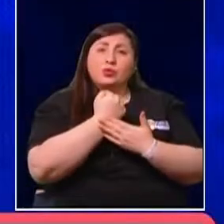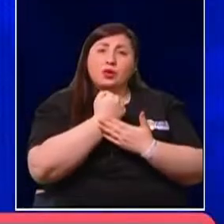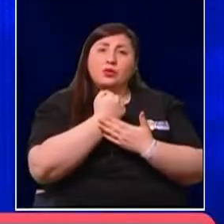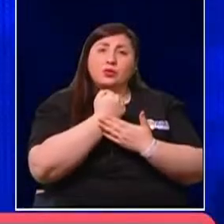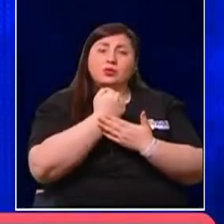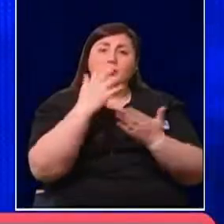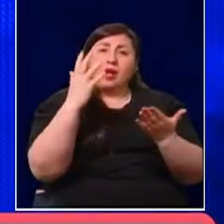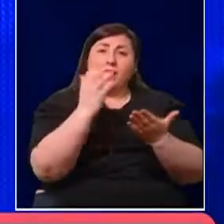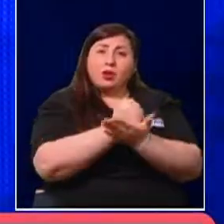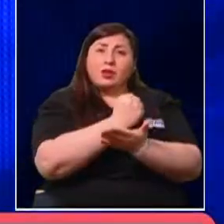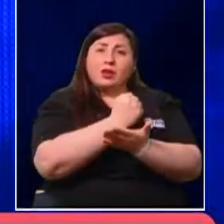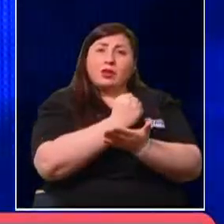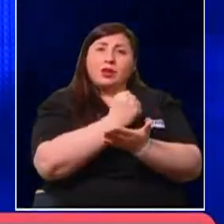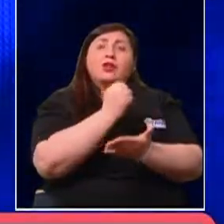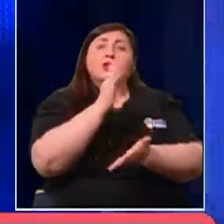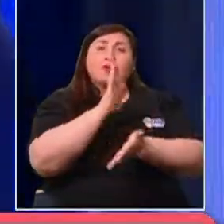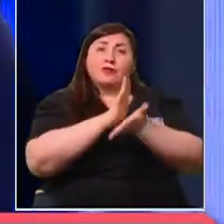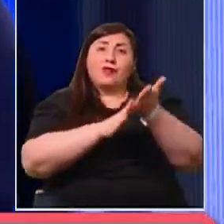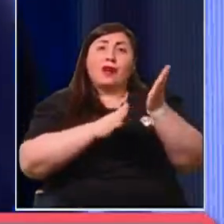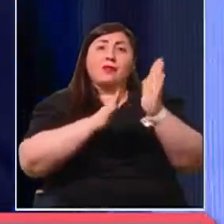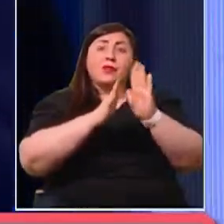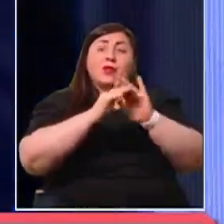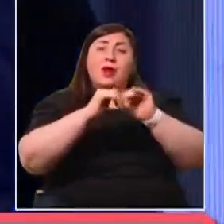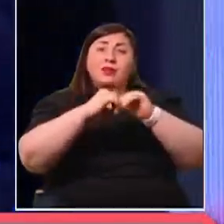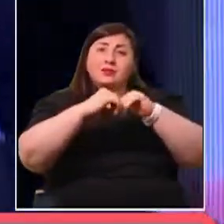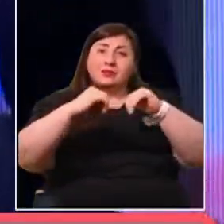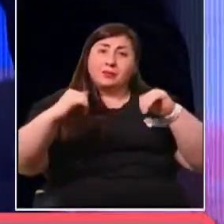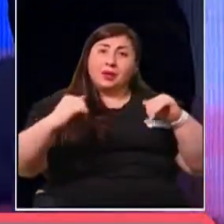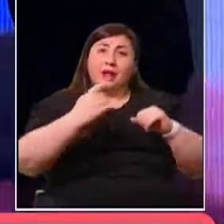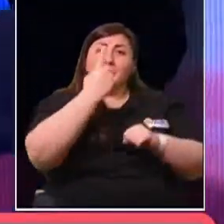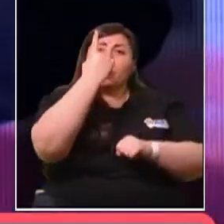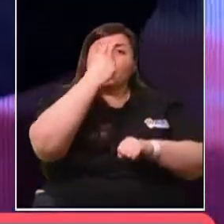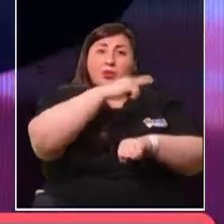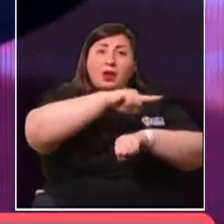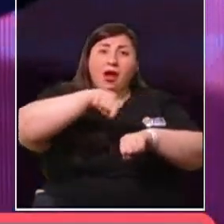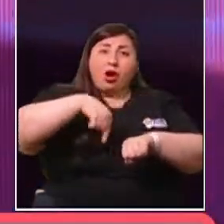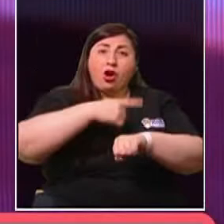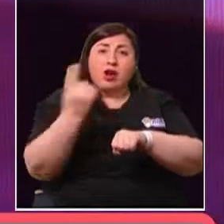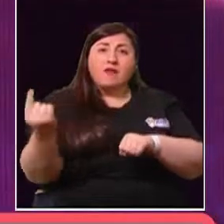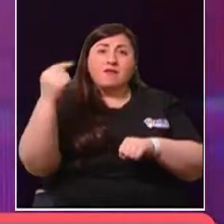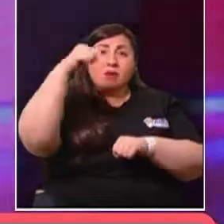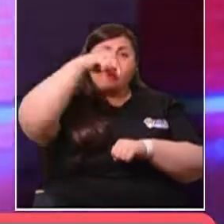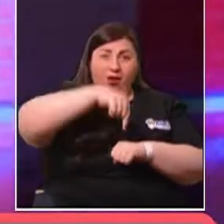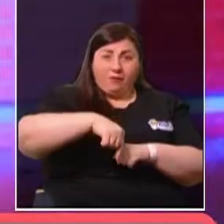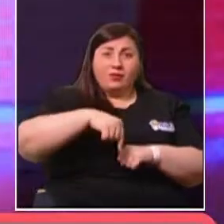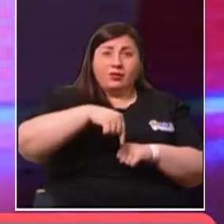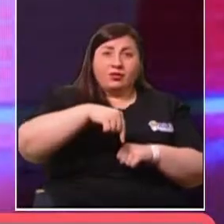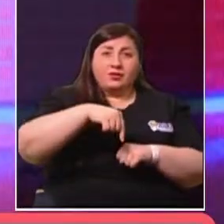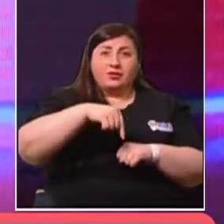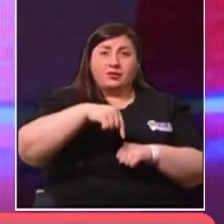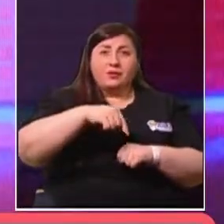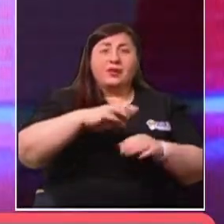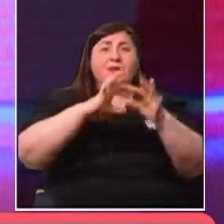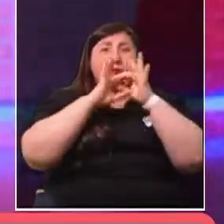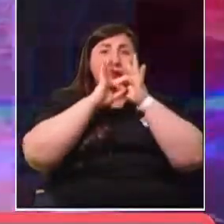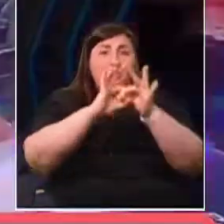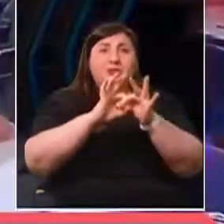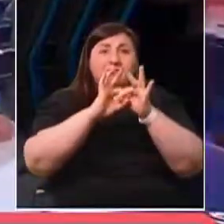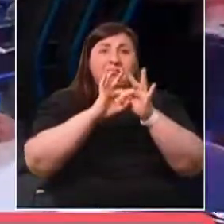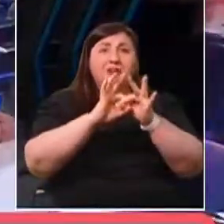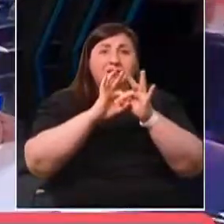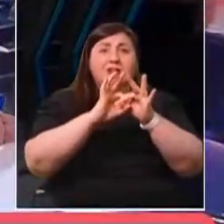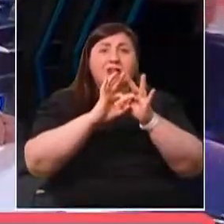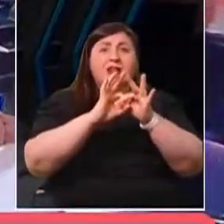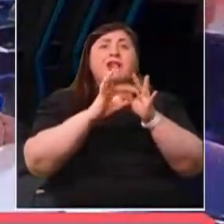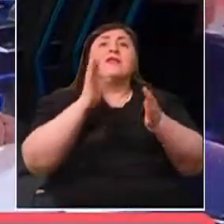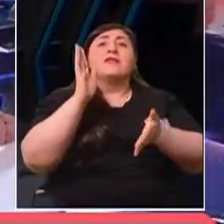llegar. Nos vamos a separar solamente por una hora y regresamos. Muchas gracias. Vamos